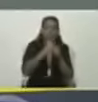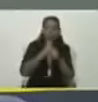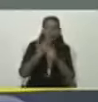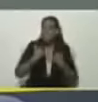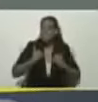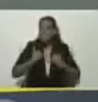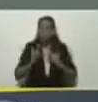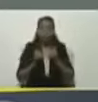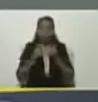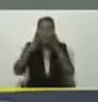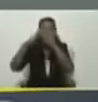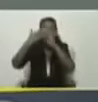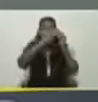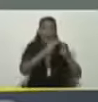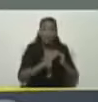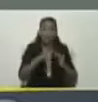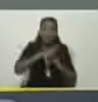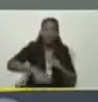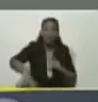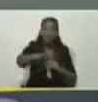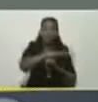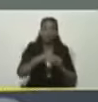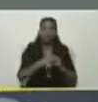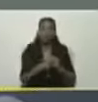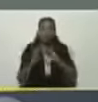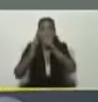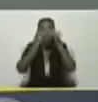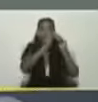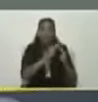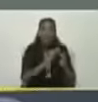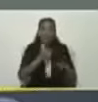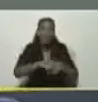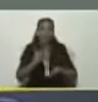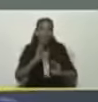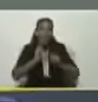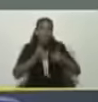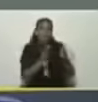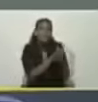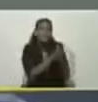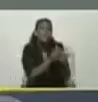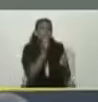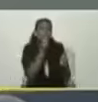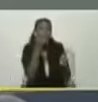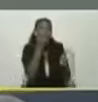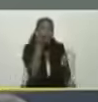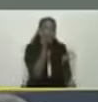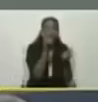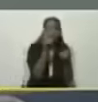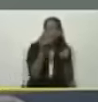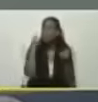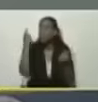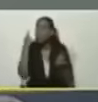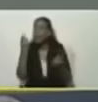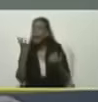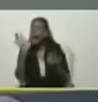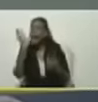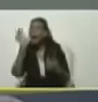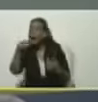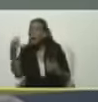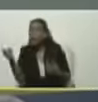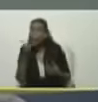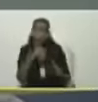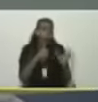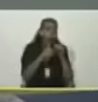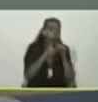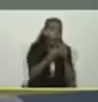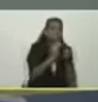crecimiento económico real de Venezuela. Porque quien emprende busca productos en el mercado, y si